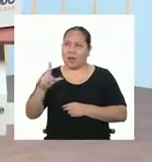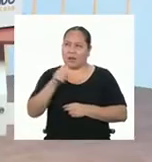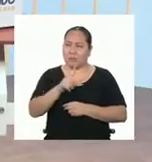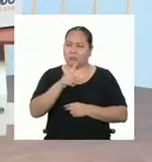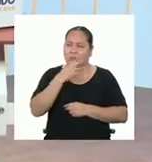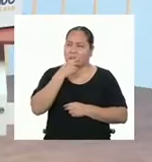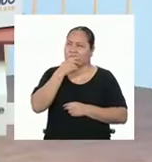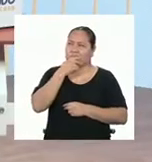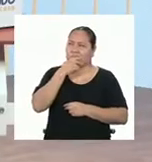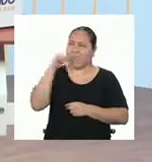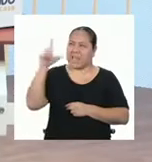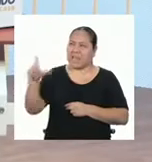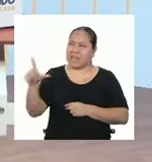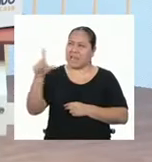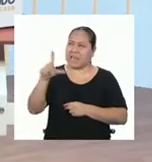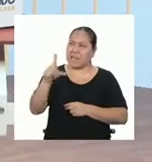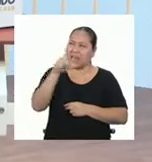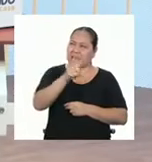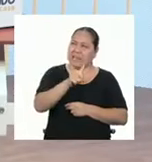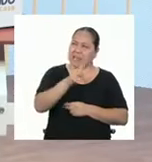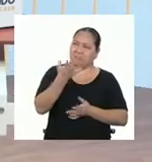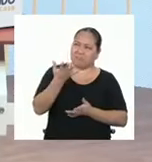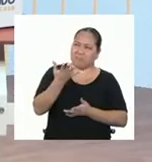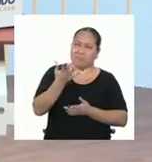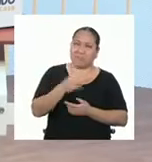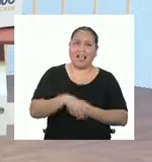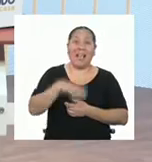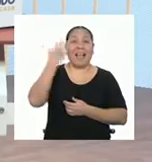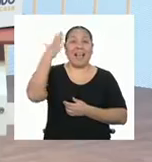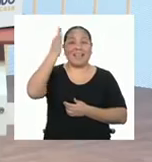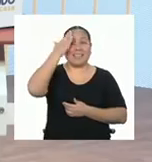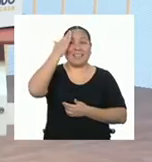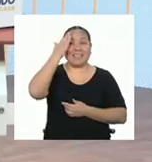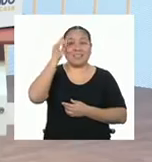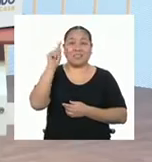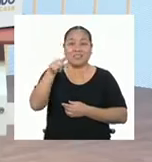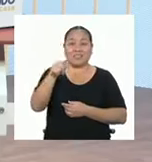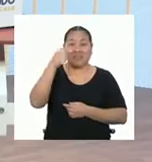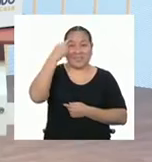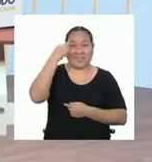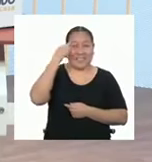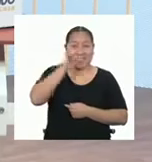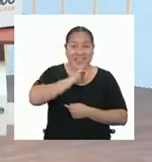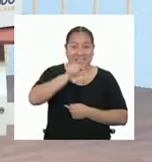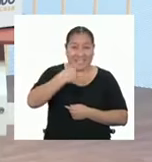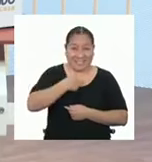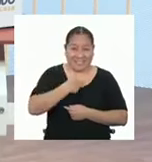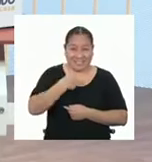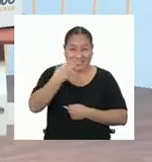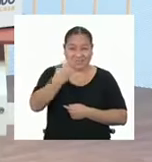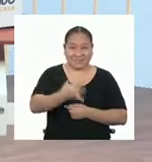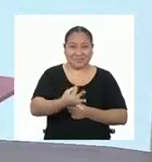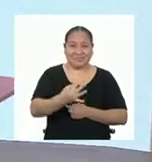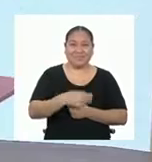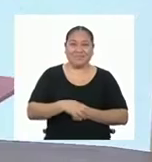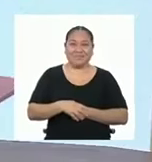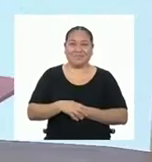O sea, L, L, L ¡Ya sé! Ustedes están pensando lo mismo que yo, ¿cierto?